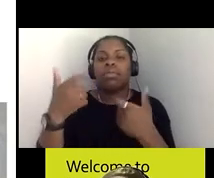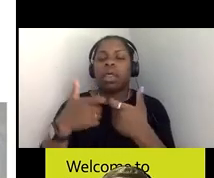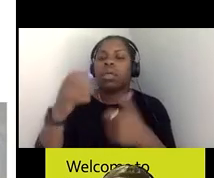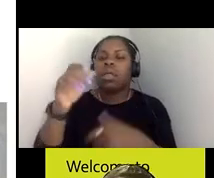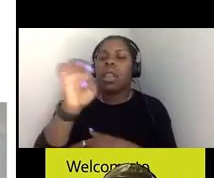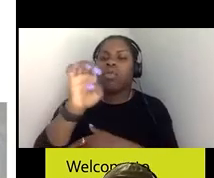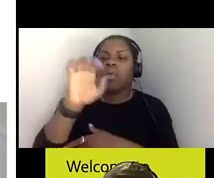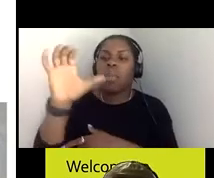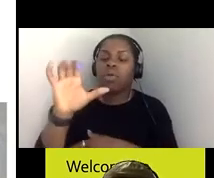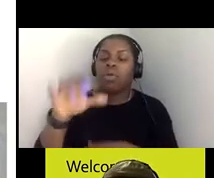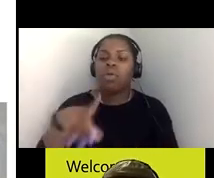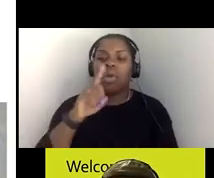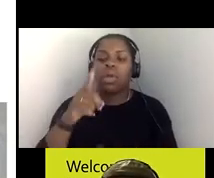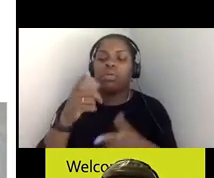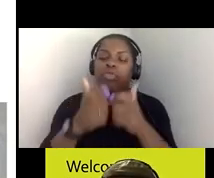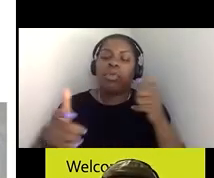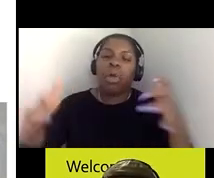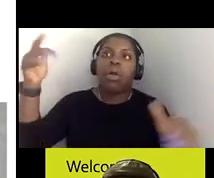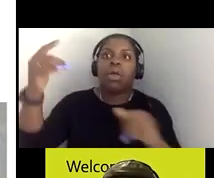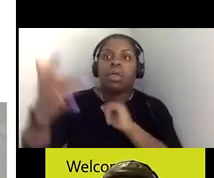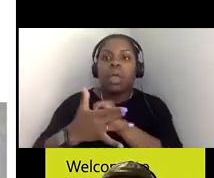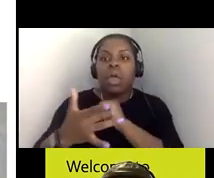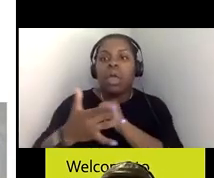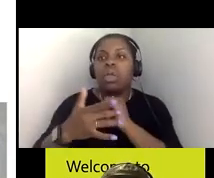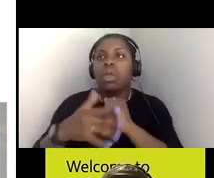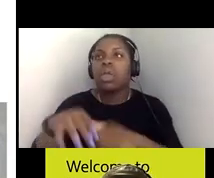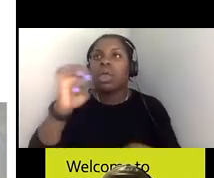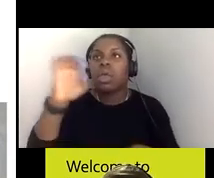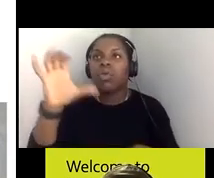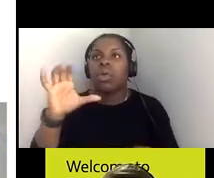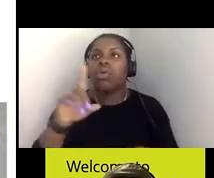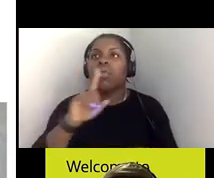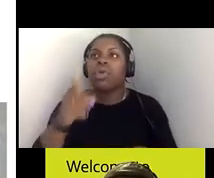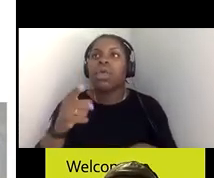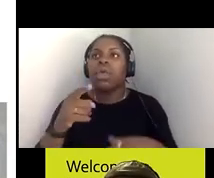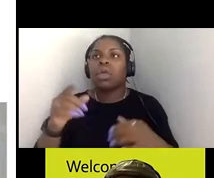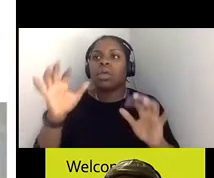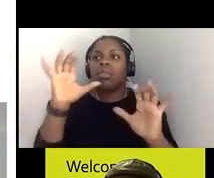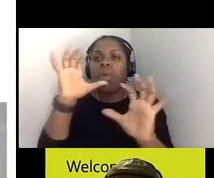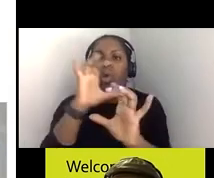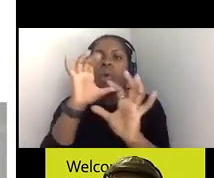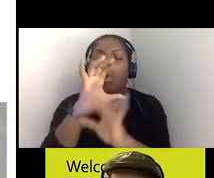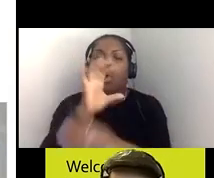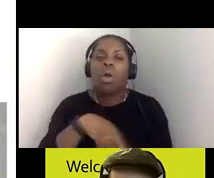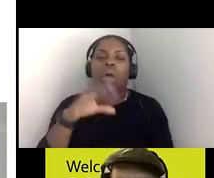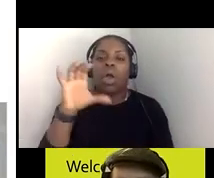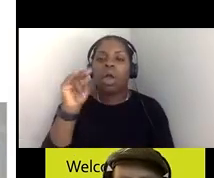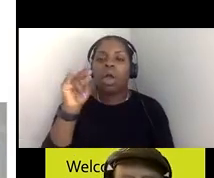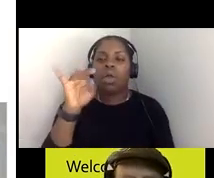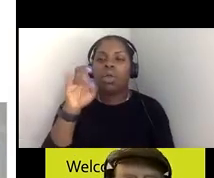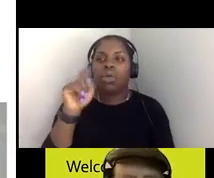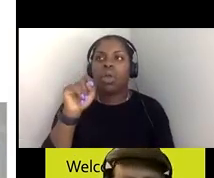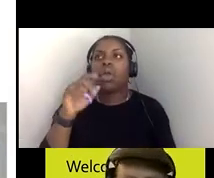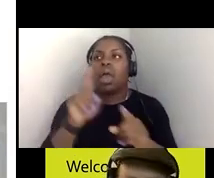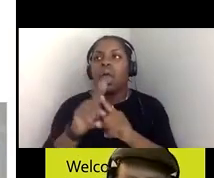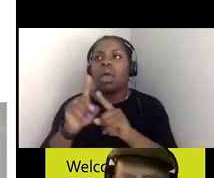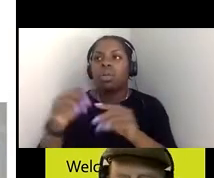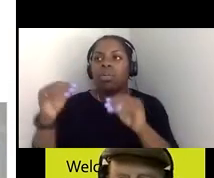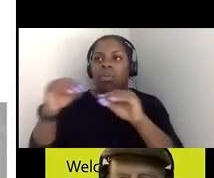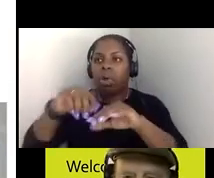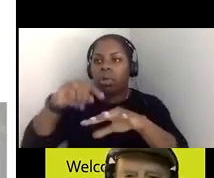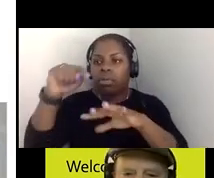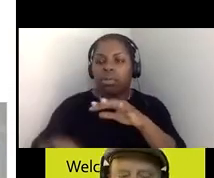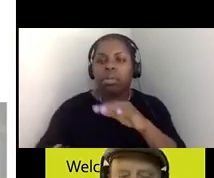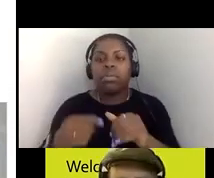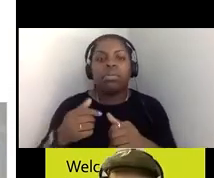como una parte de esta tecnología más grande de la encarcelación electrónica, y vamos a explorar la encarcelación